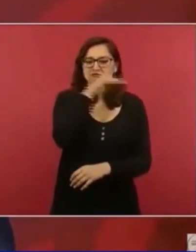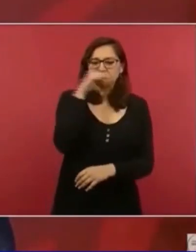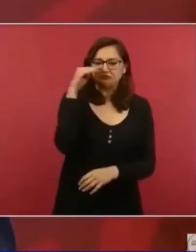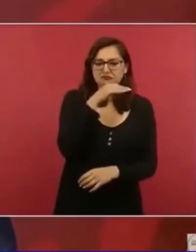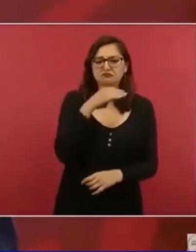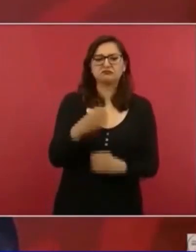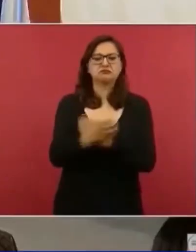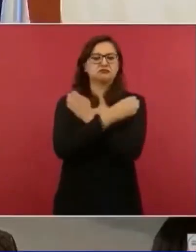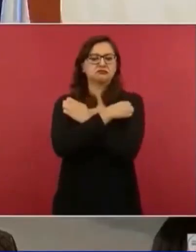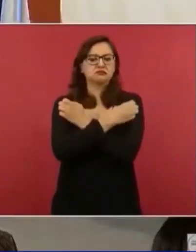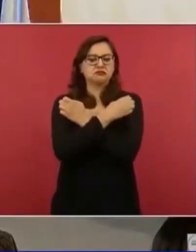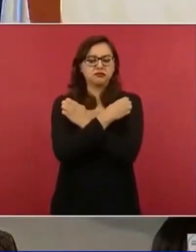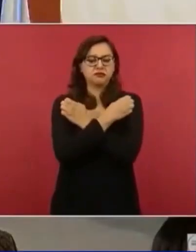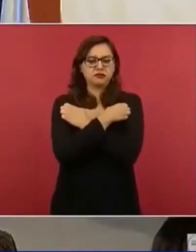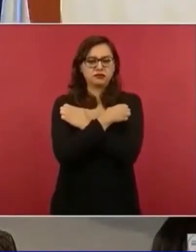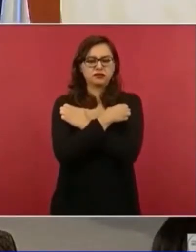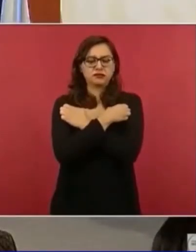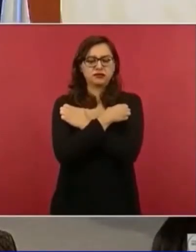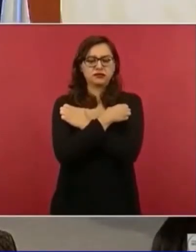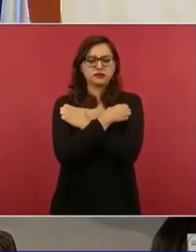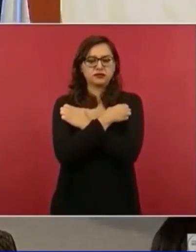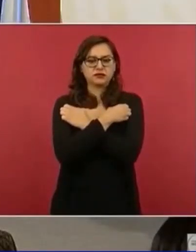para la educación.